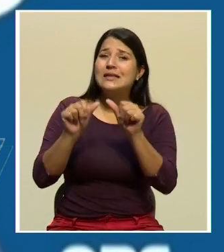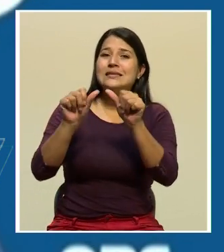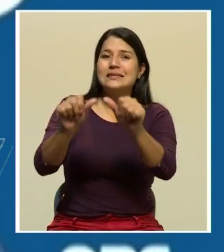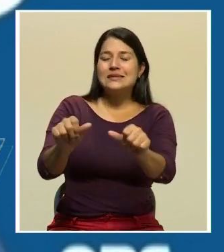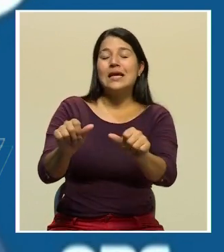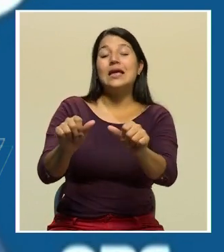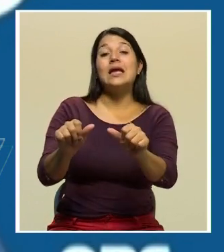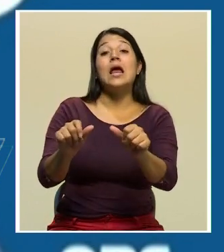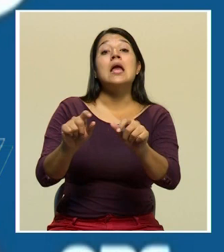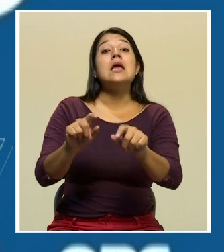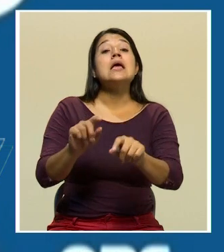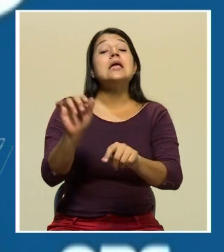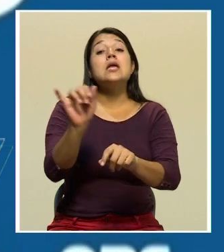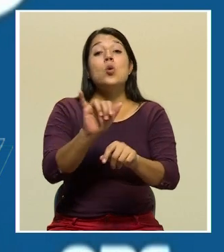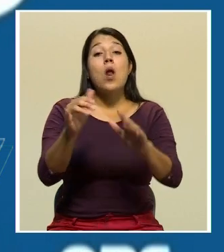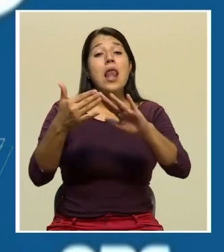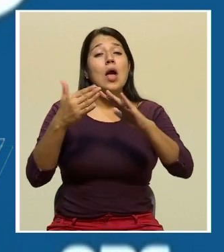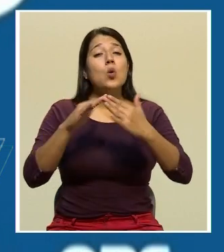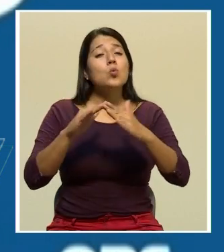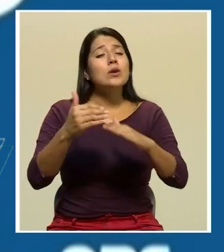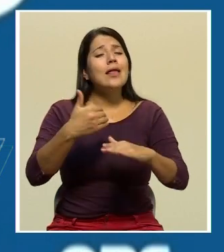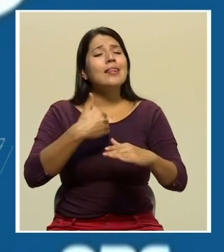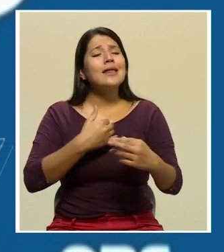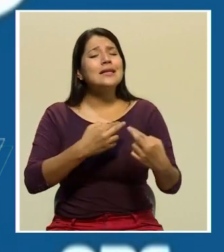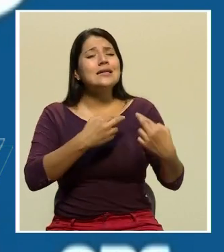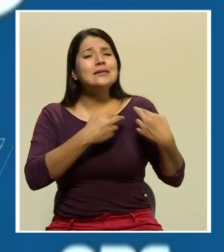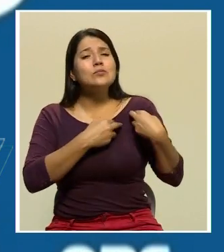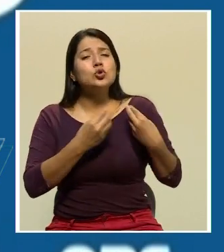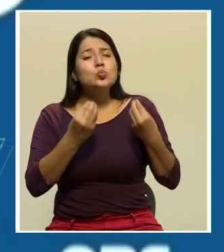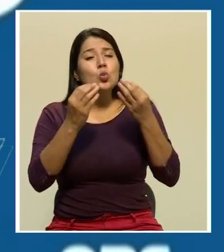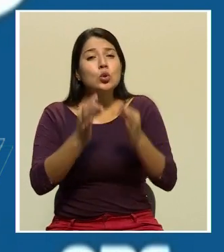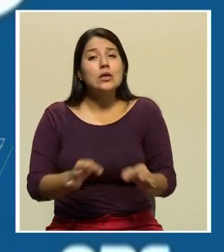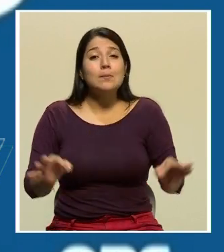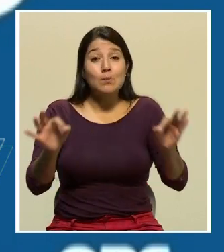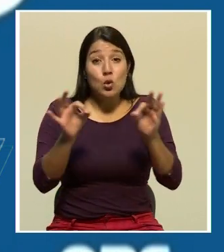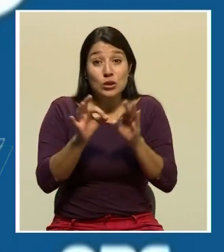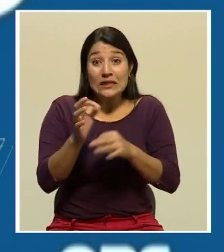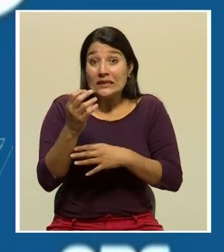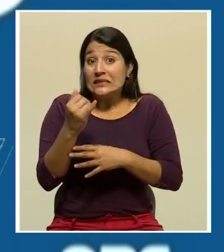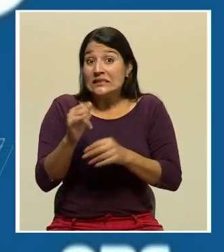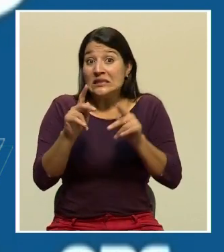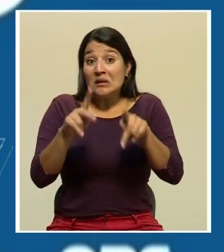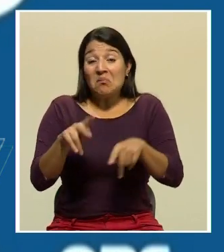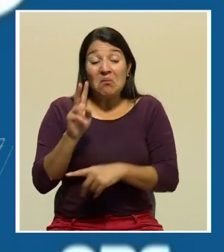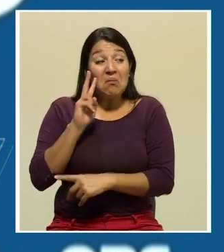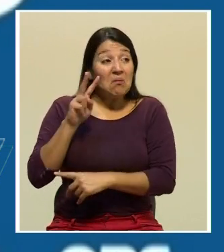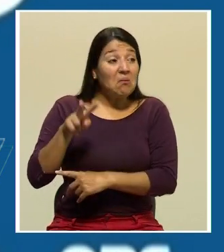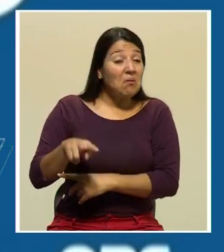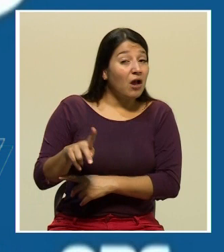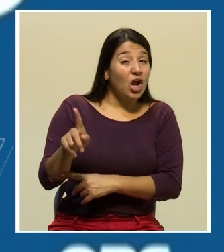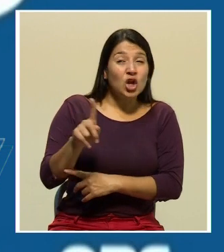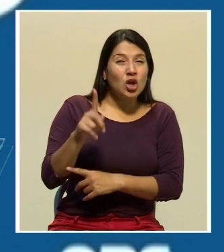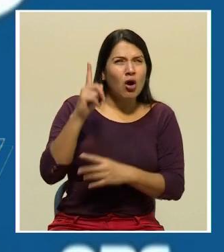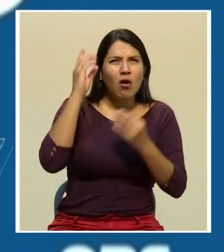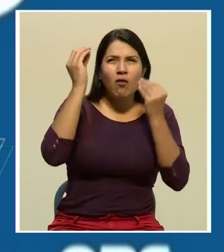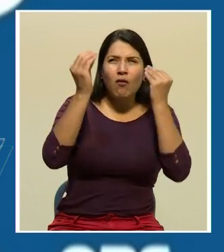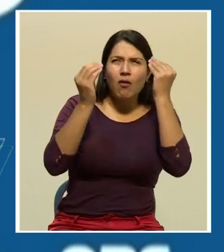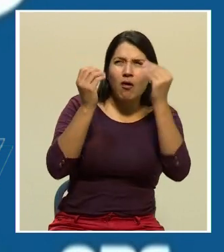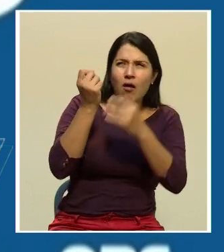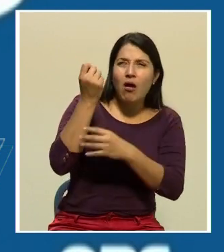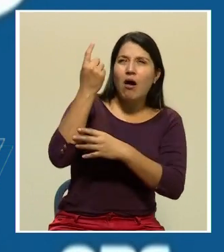un rol sumamente importante aquí. Si la comunidad no toma conciencia de que este problema se puede